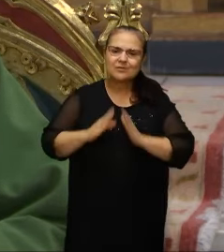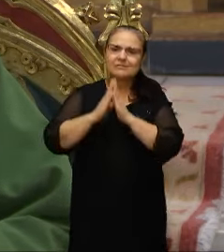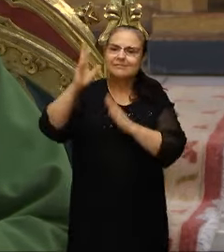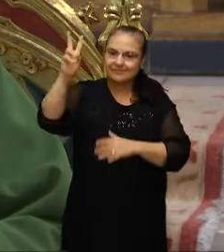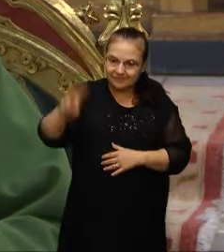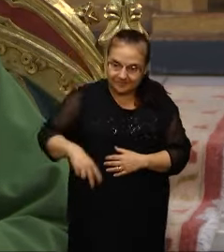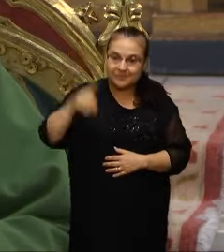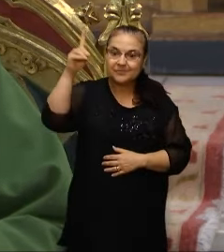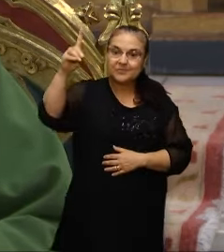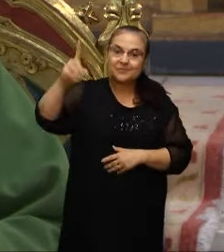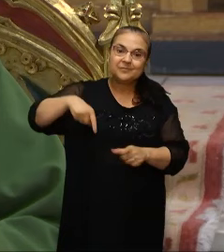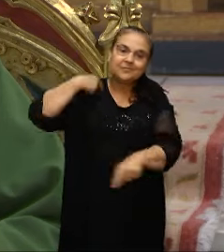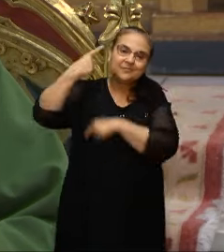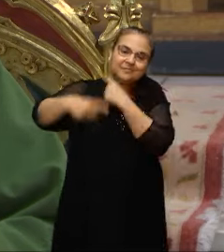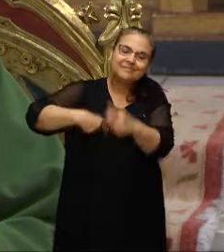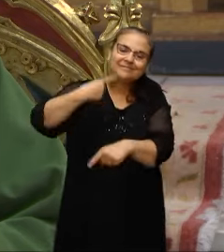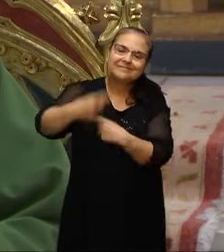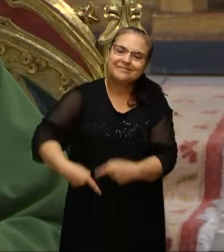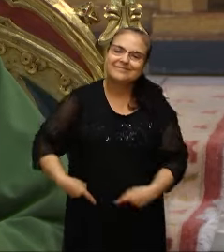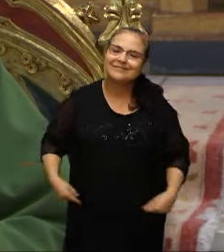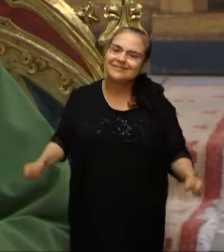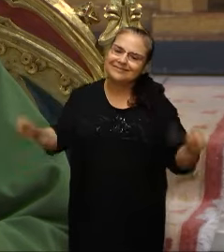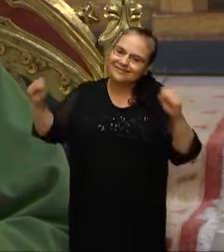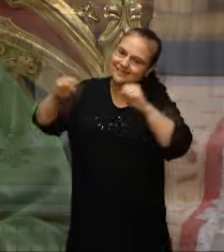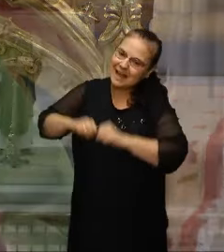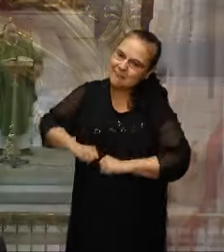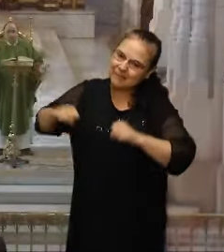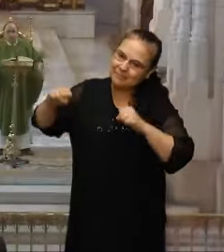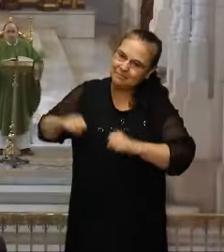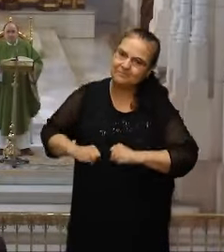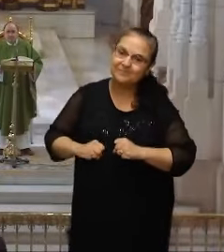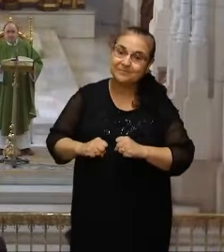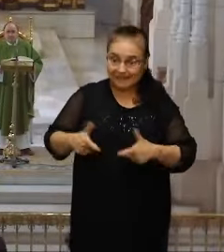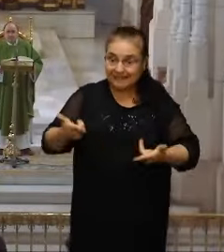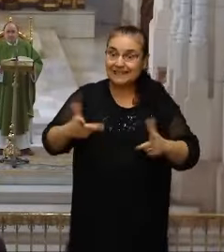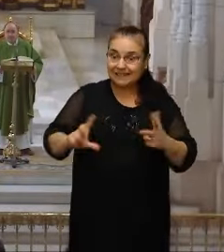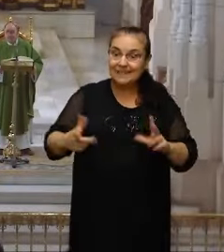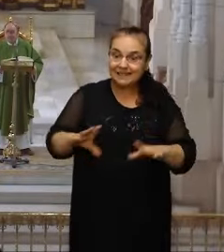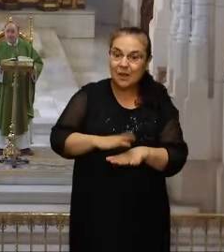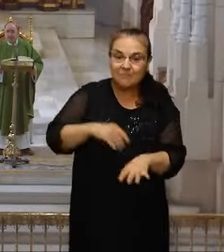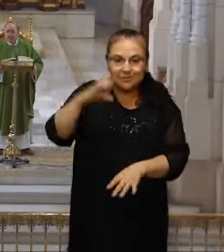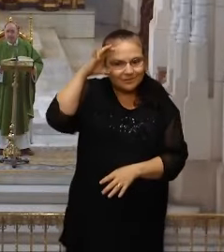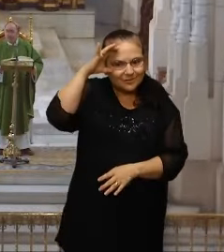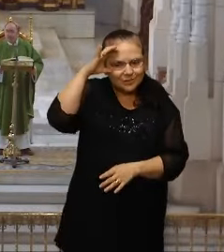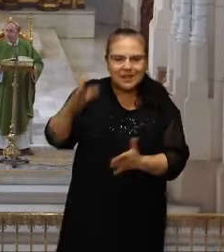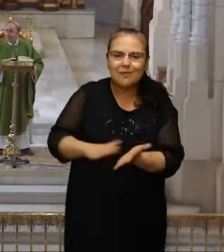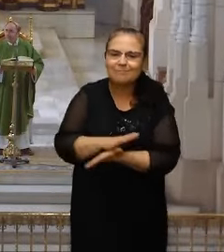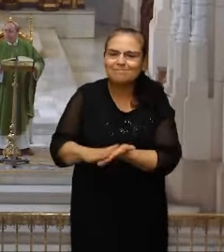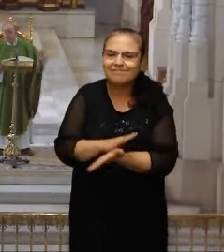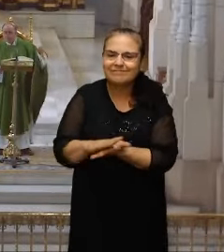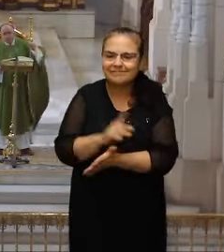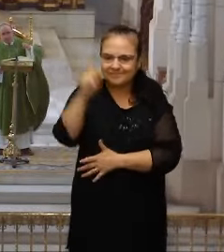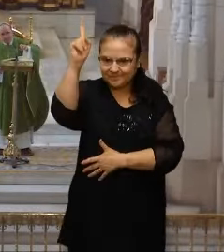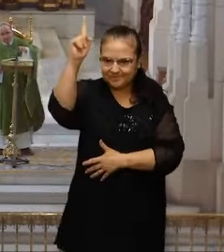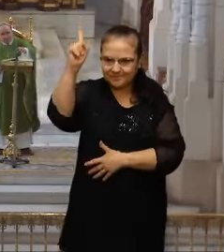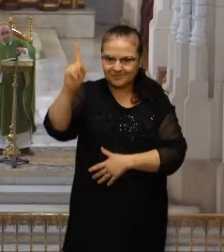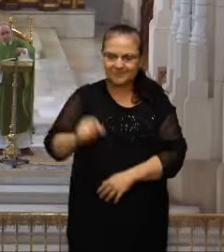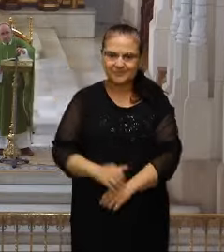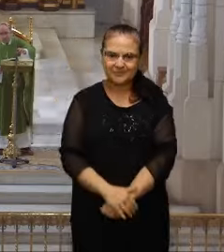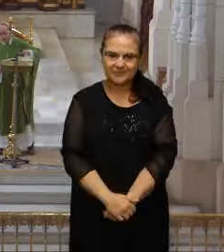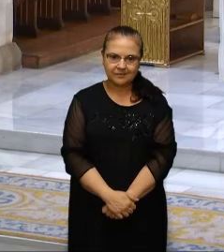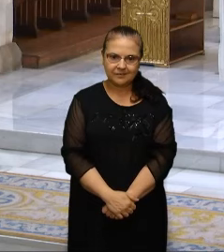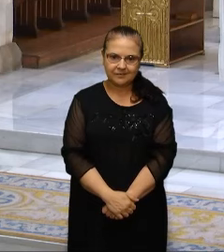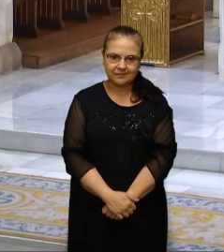Espíritu Santo y es Dios por los siglos de los siglos am nos sentamos para escuchar la palabra de